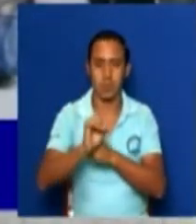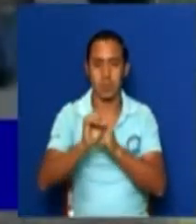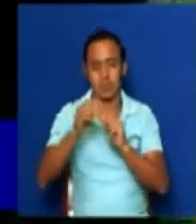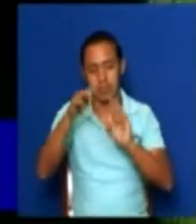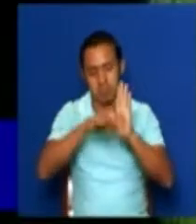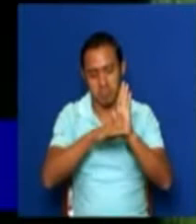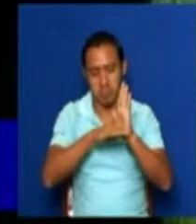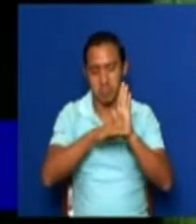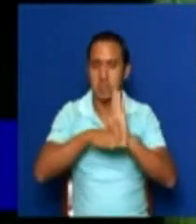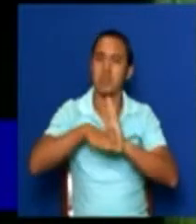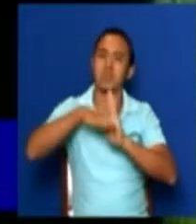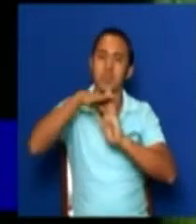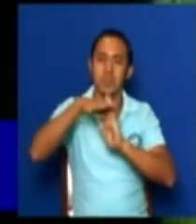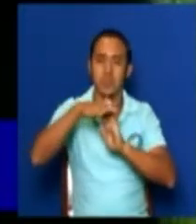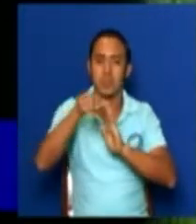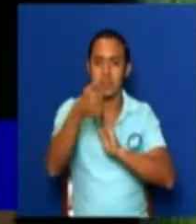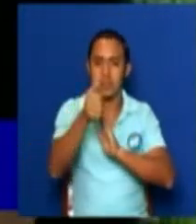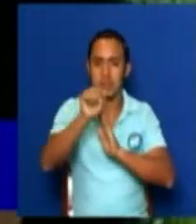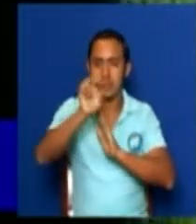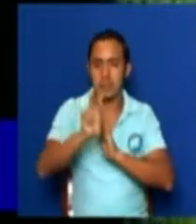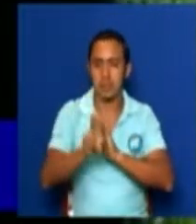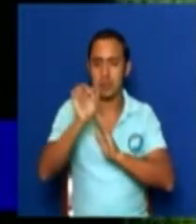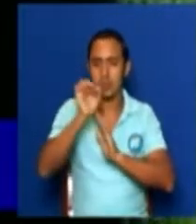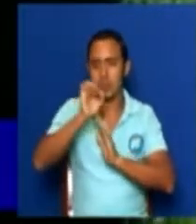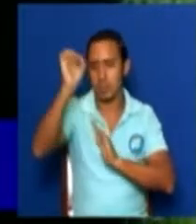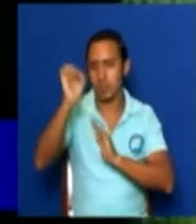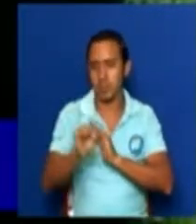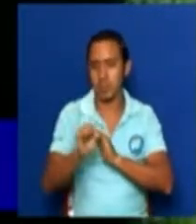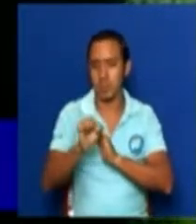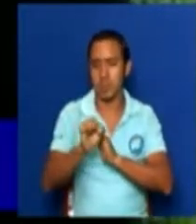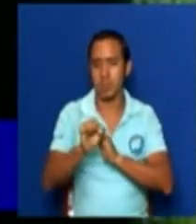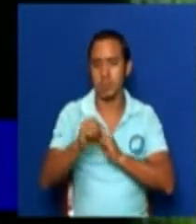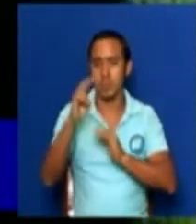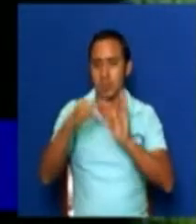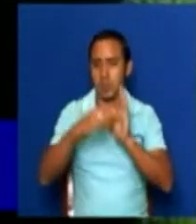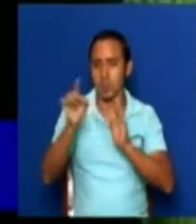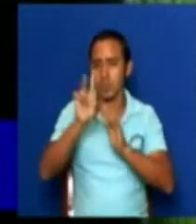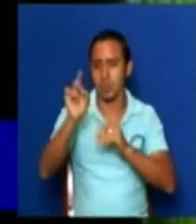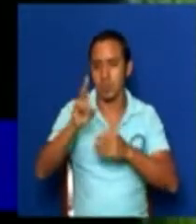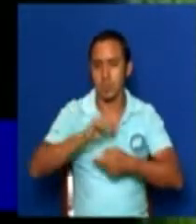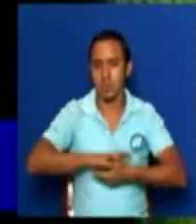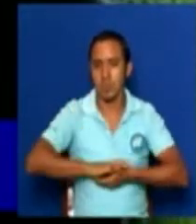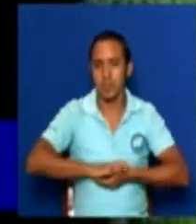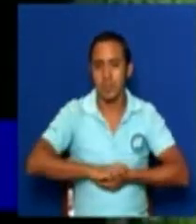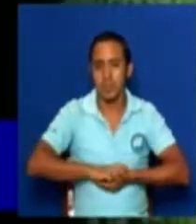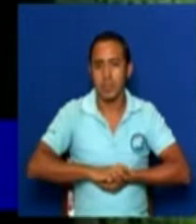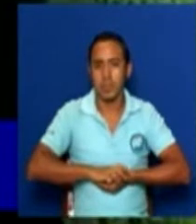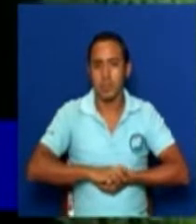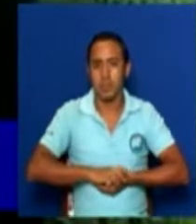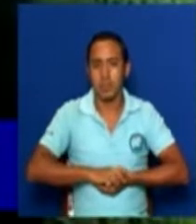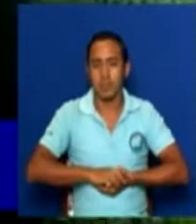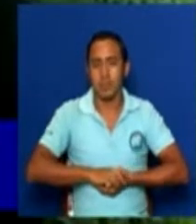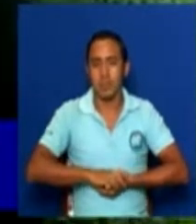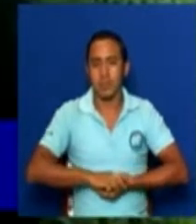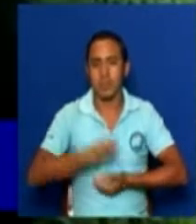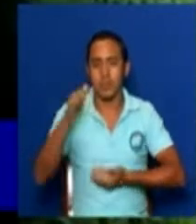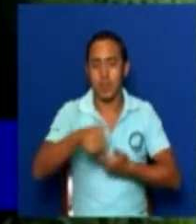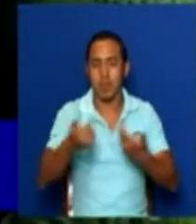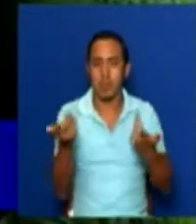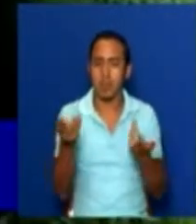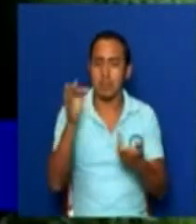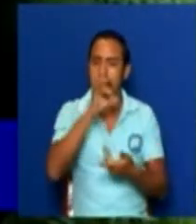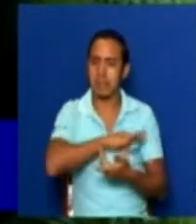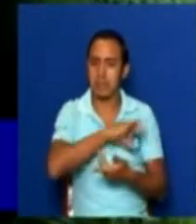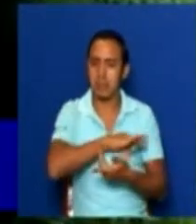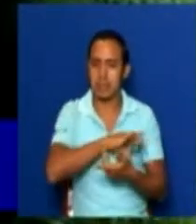en el 2009 al 62%. La siguiente. En cuanto a las brechas salariales y